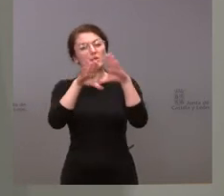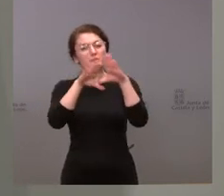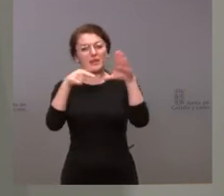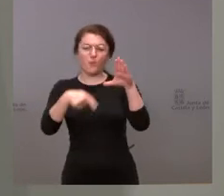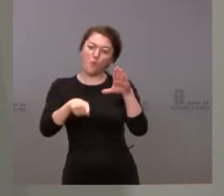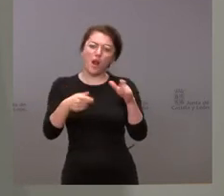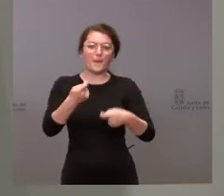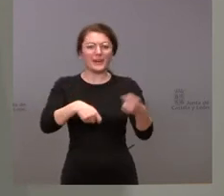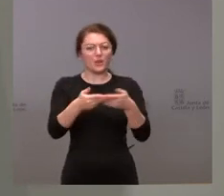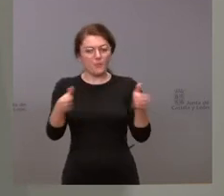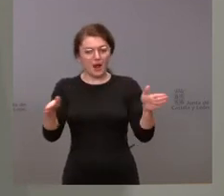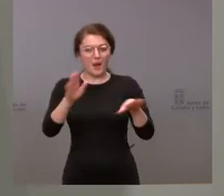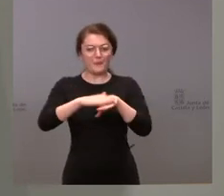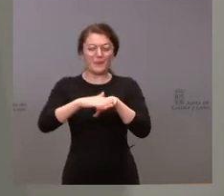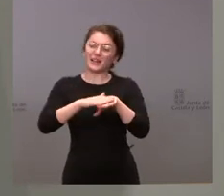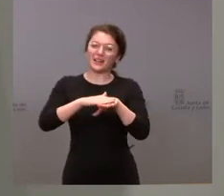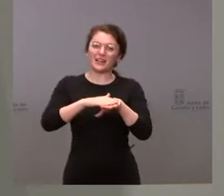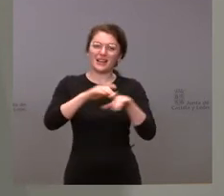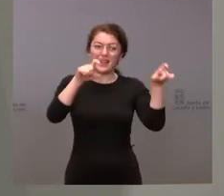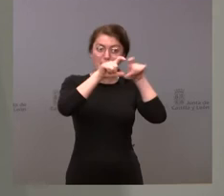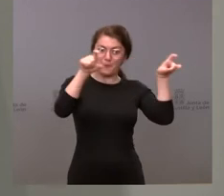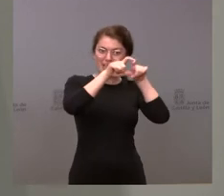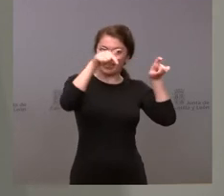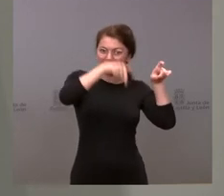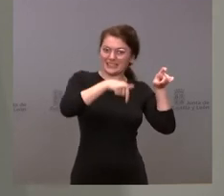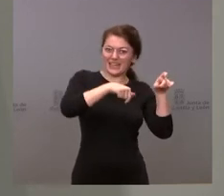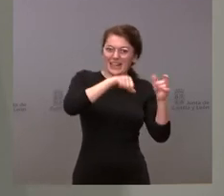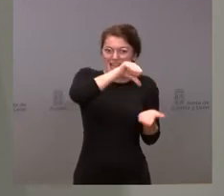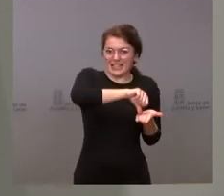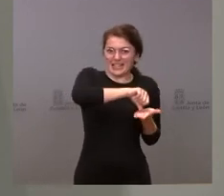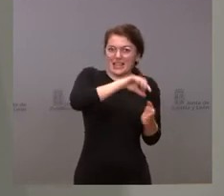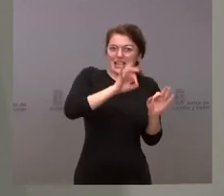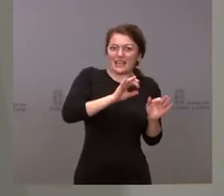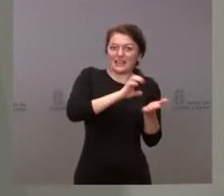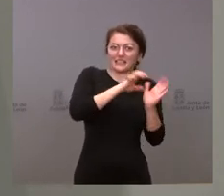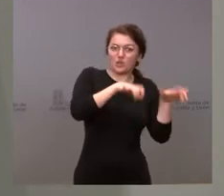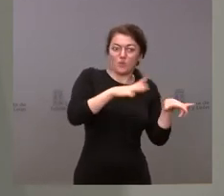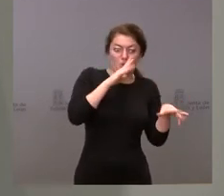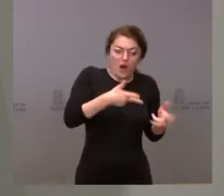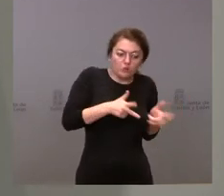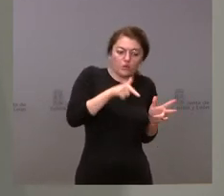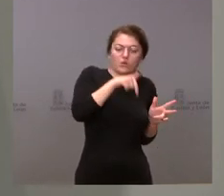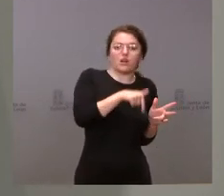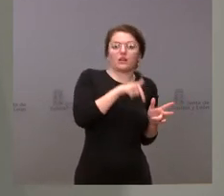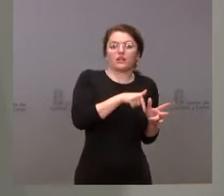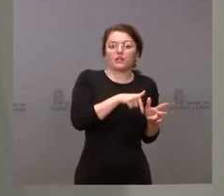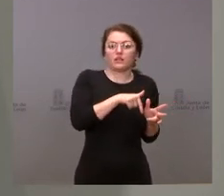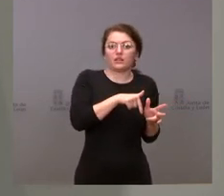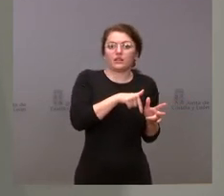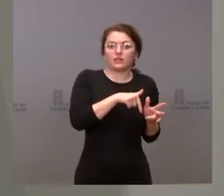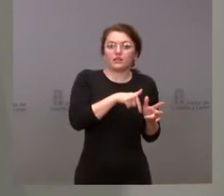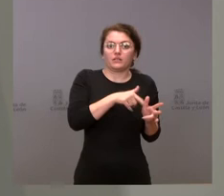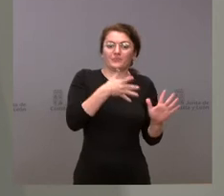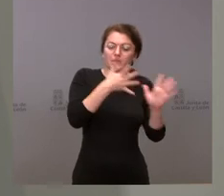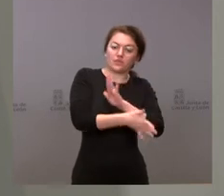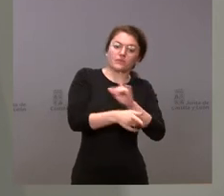que prestan muchos servicios desde castilla y león' que tienen autorización para prestarlo en castilla y león' y que a partir de la aprobación de esta ley